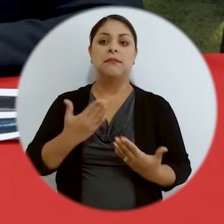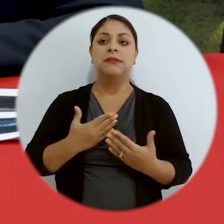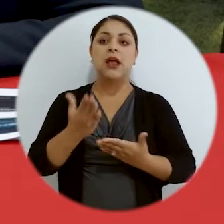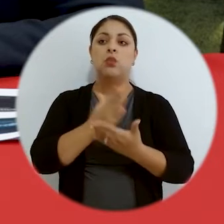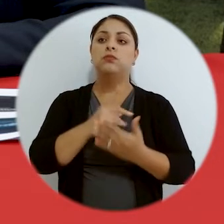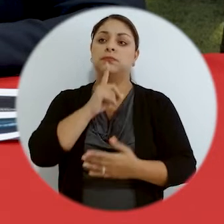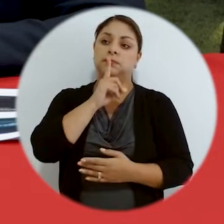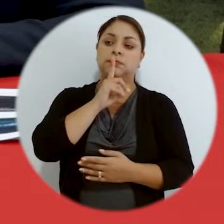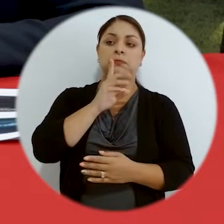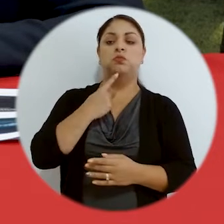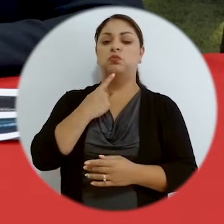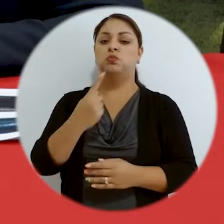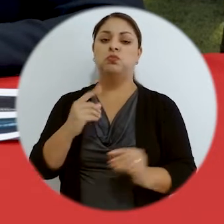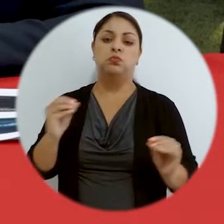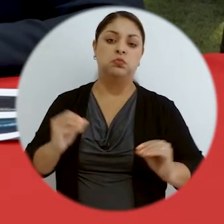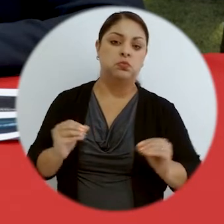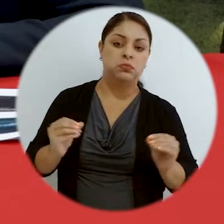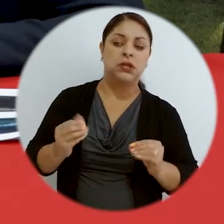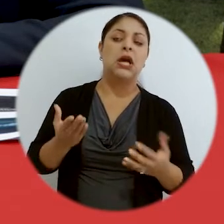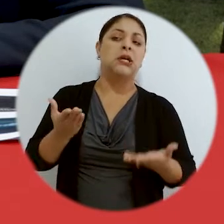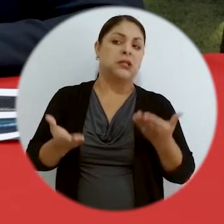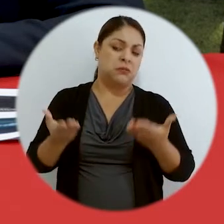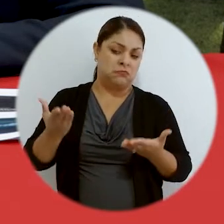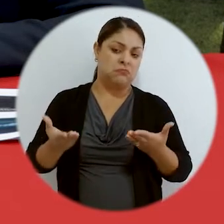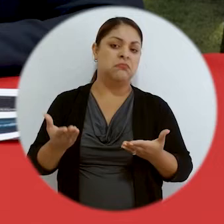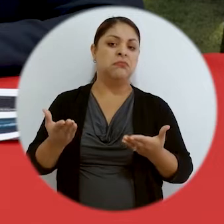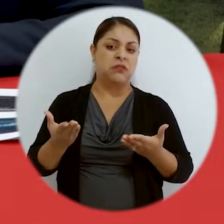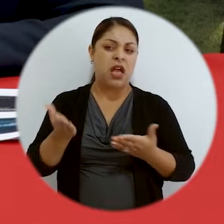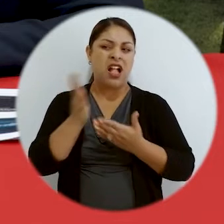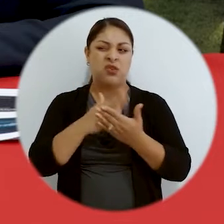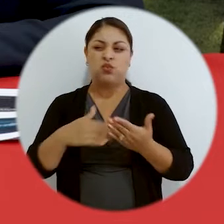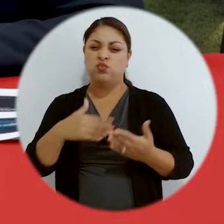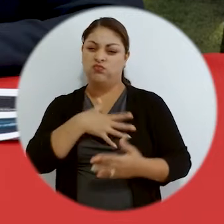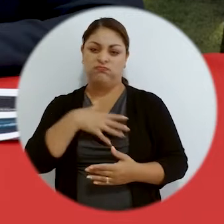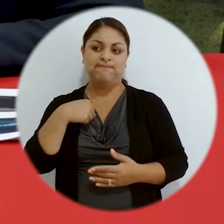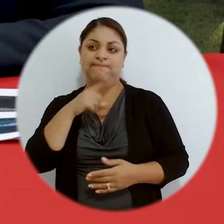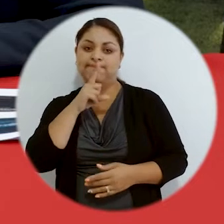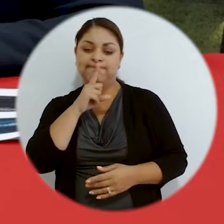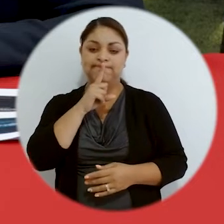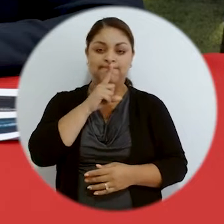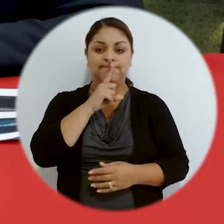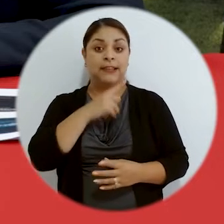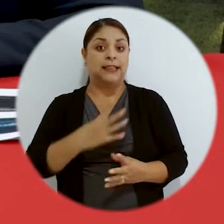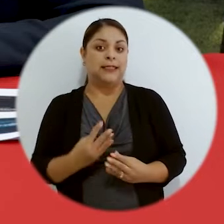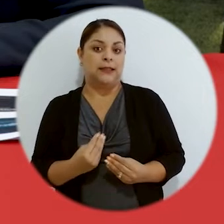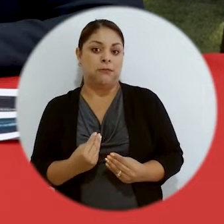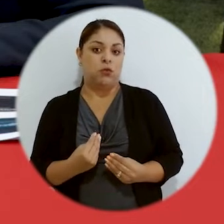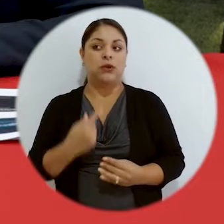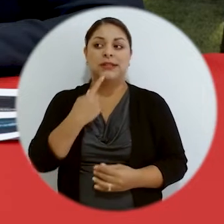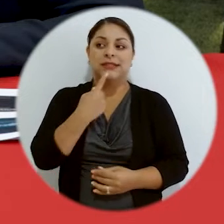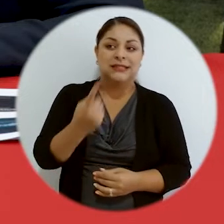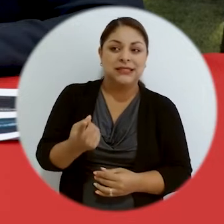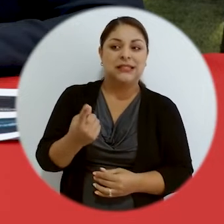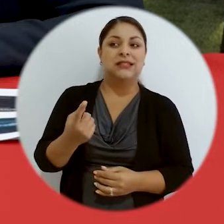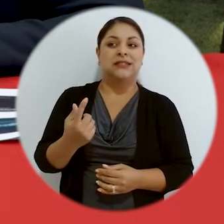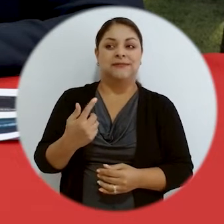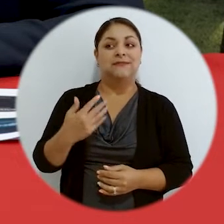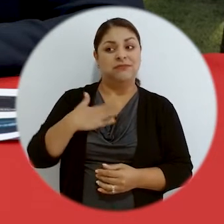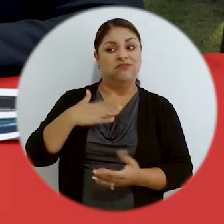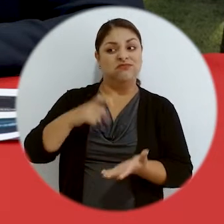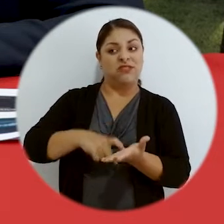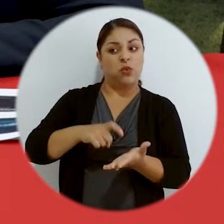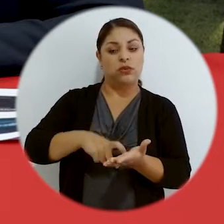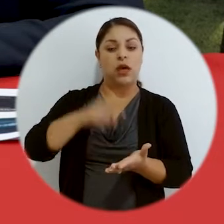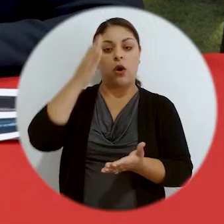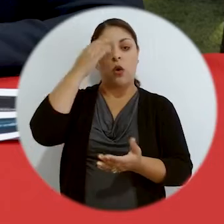decir esta situación de que estoy, ¿verdad?, de que estoy endeudado, y hay un temor a decir de que estoy endeudado con el